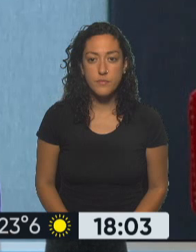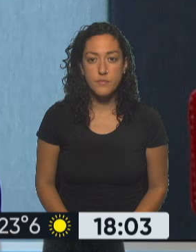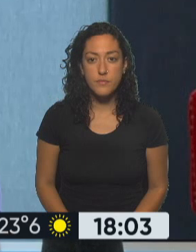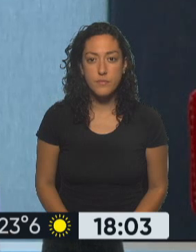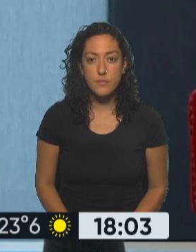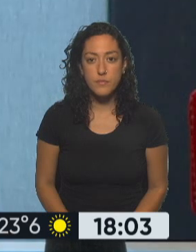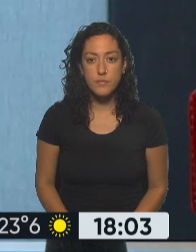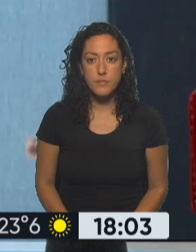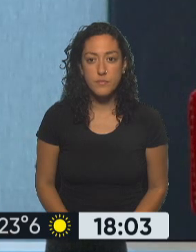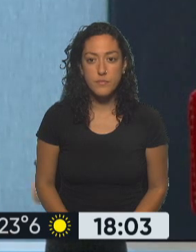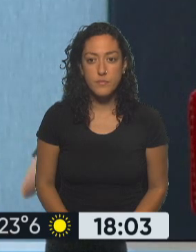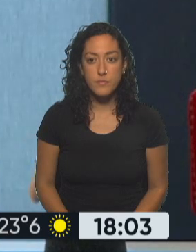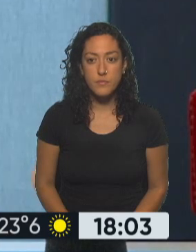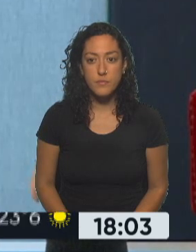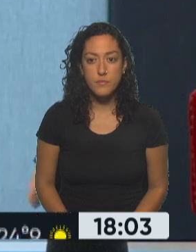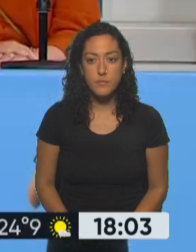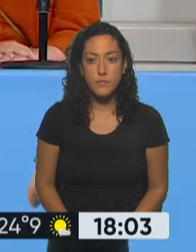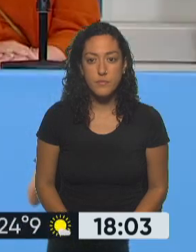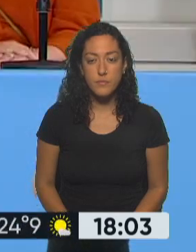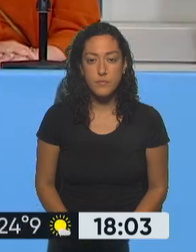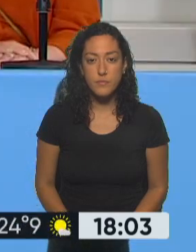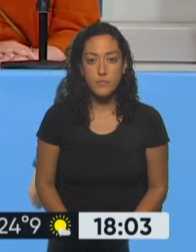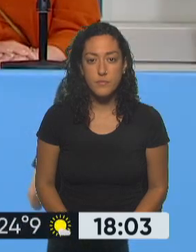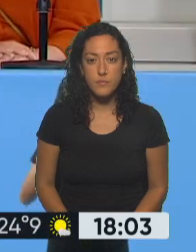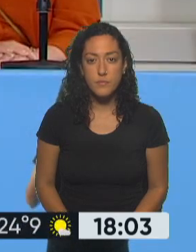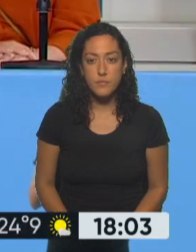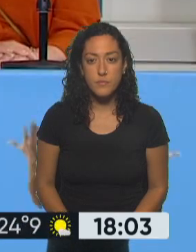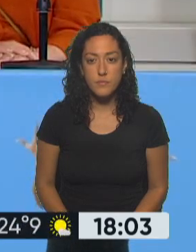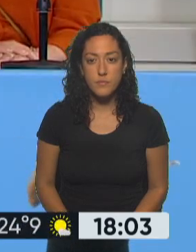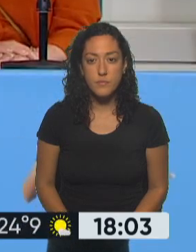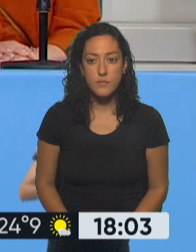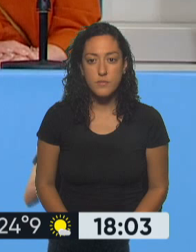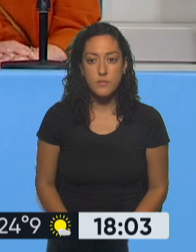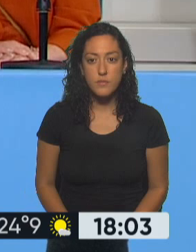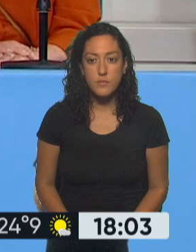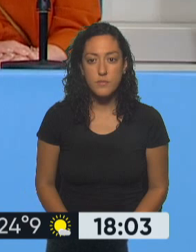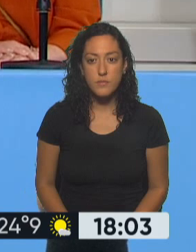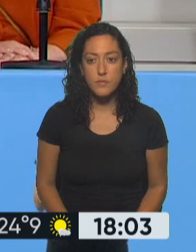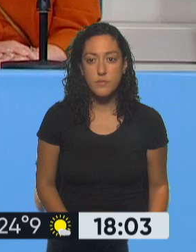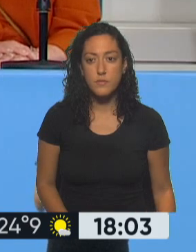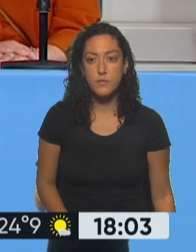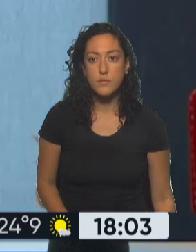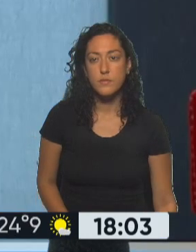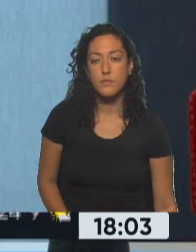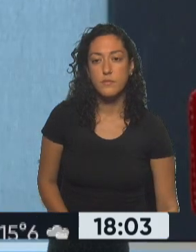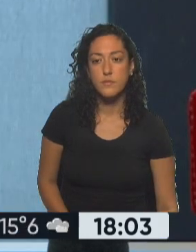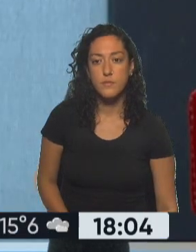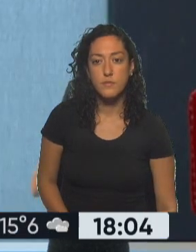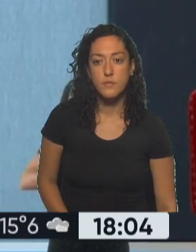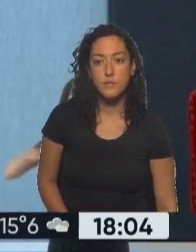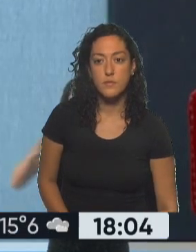Ahora, hoy es un día interesante, es un día feliz, porque cada vez que nosotros podemos poner en valor